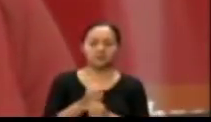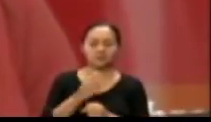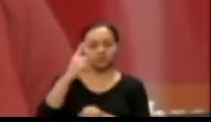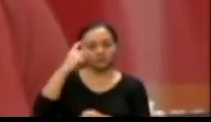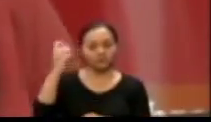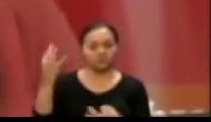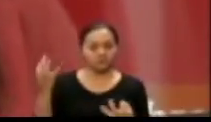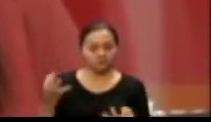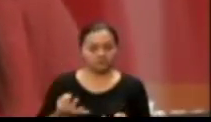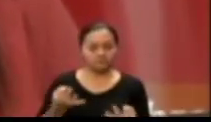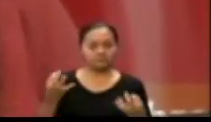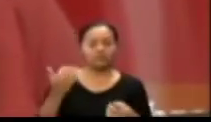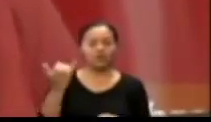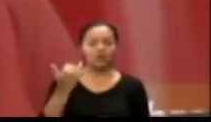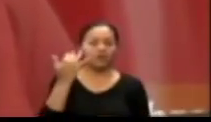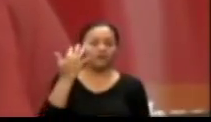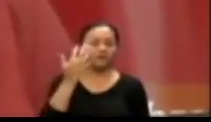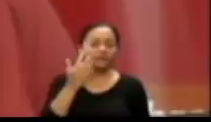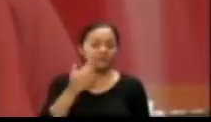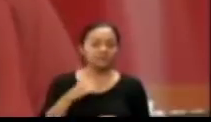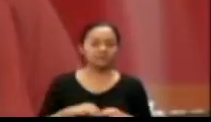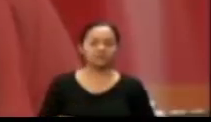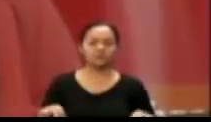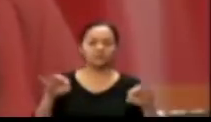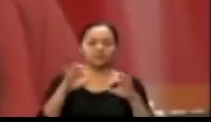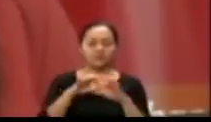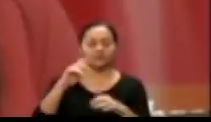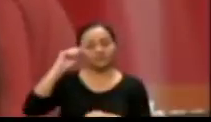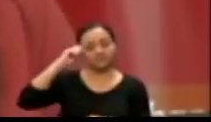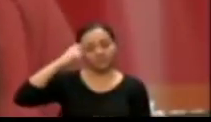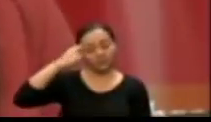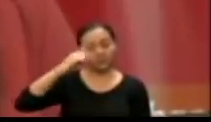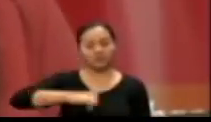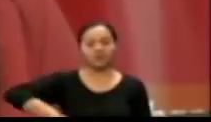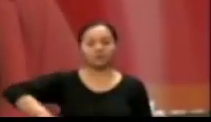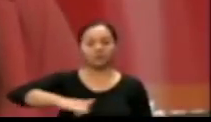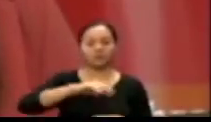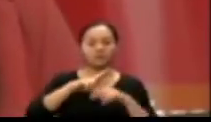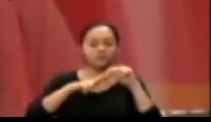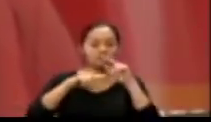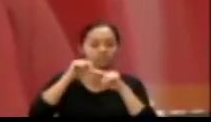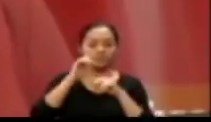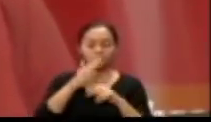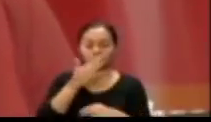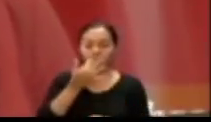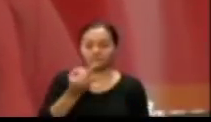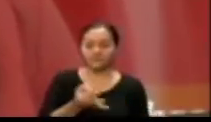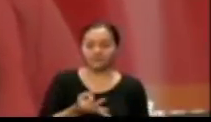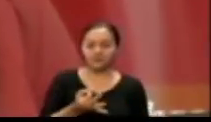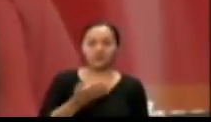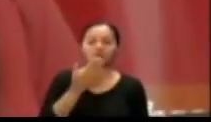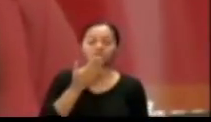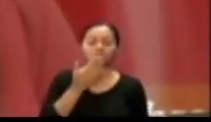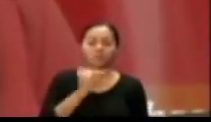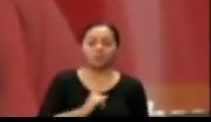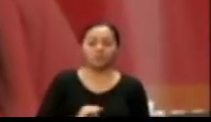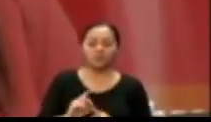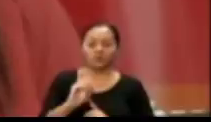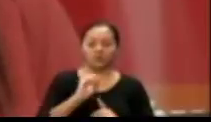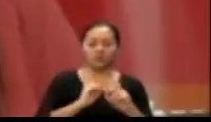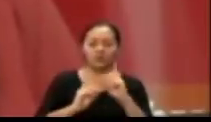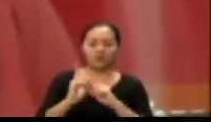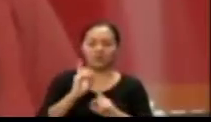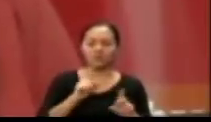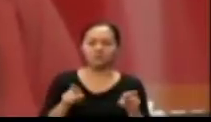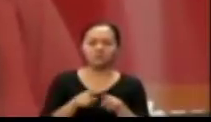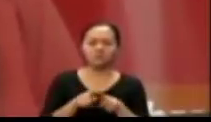esperanza. Esta fecha sigue latente, recordando que la democracia se la construye con la verdad, a base de diálogos, no